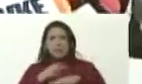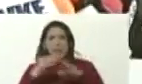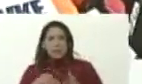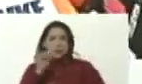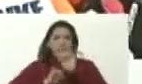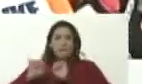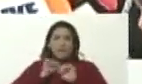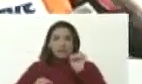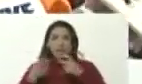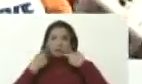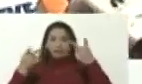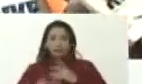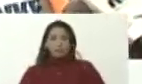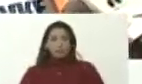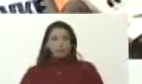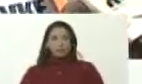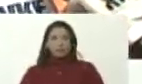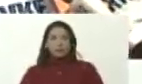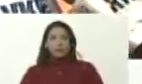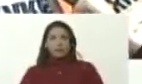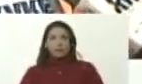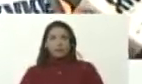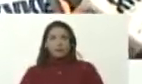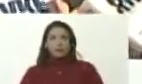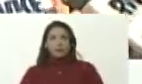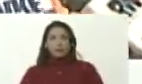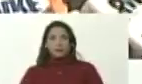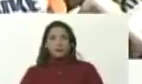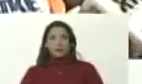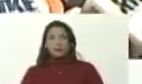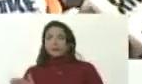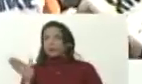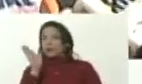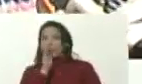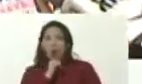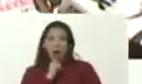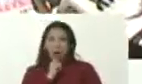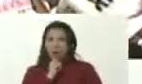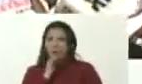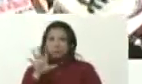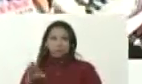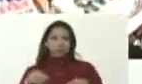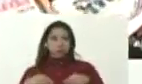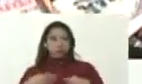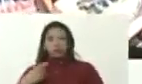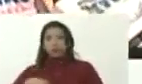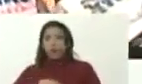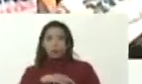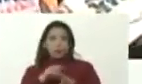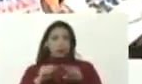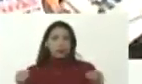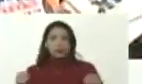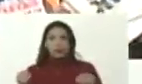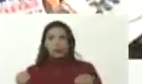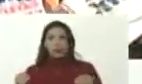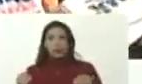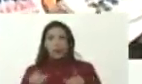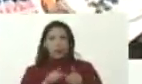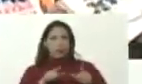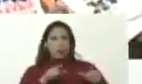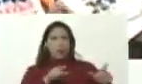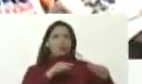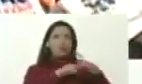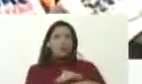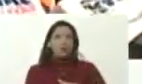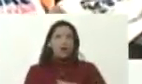ha declarado el comandante del CEO. No permitirá en nuestro territorio la ubicación de ningún grupo irregular.